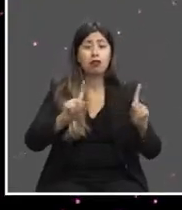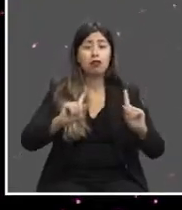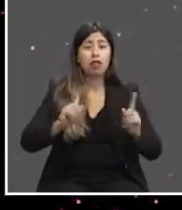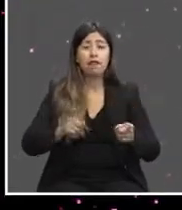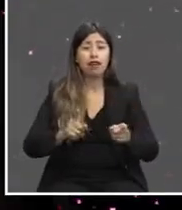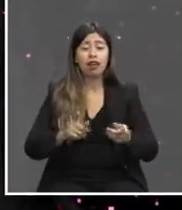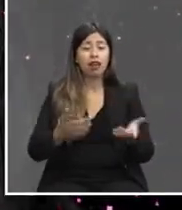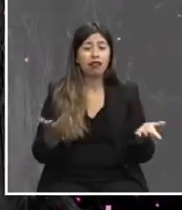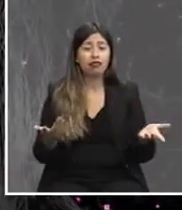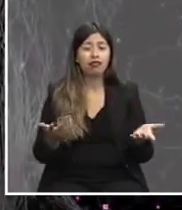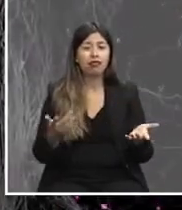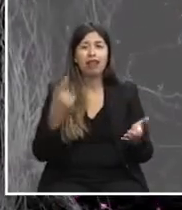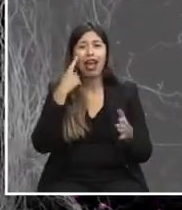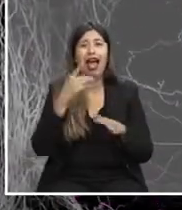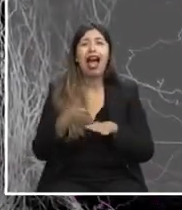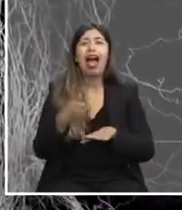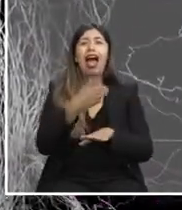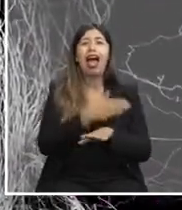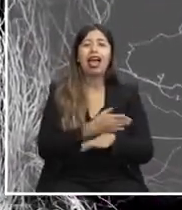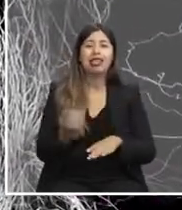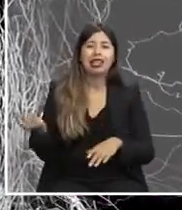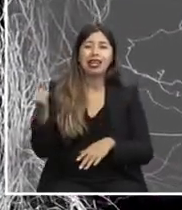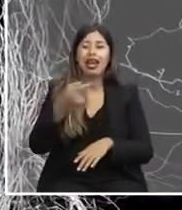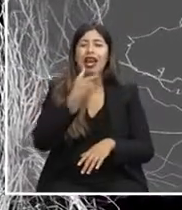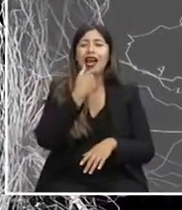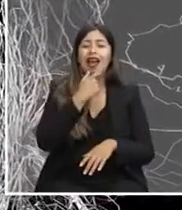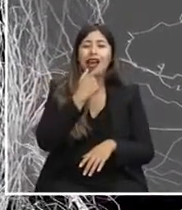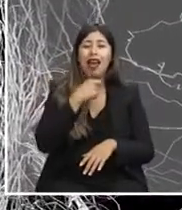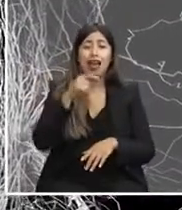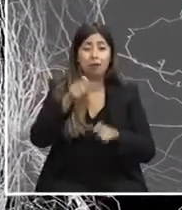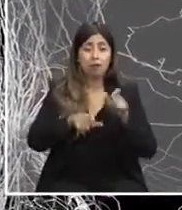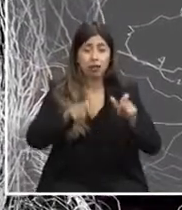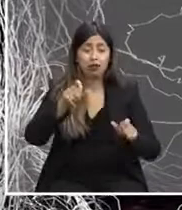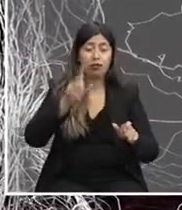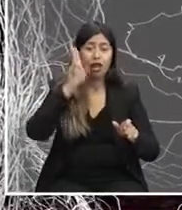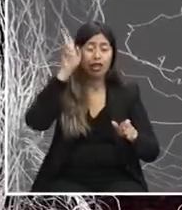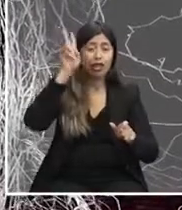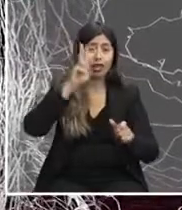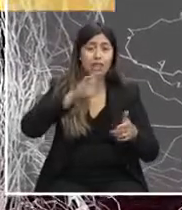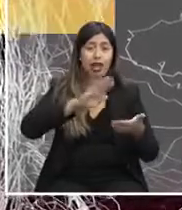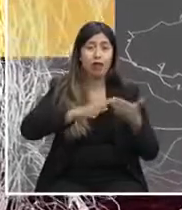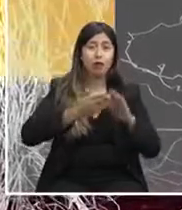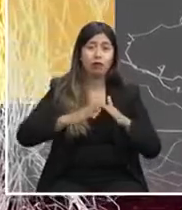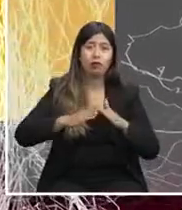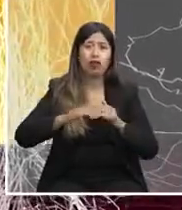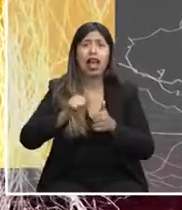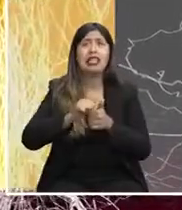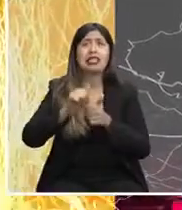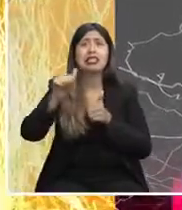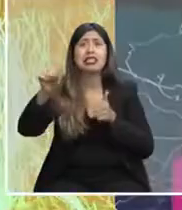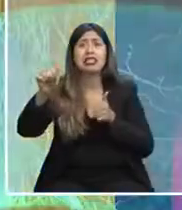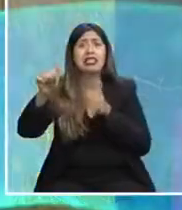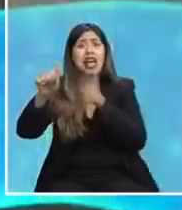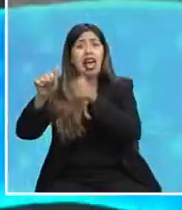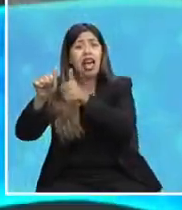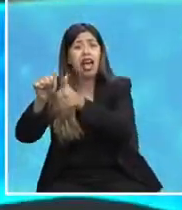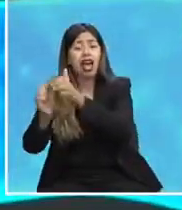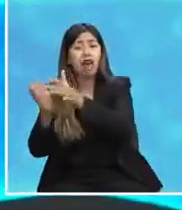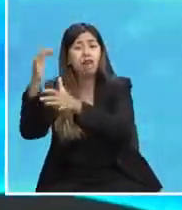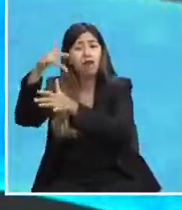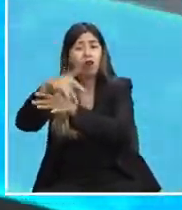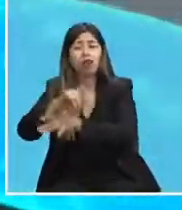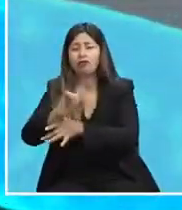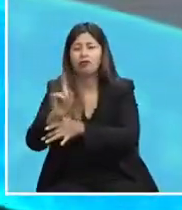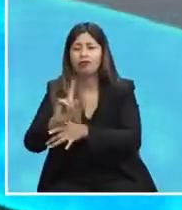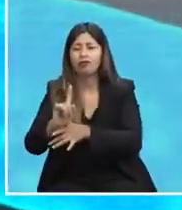llegaran los colonos británicos, las poblaciones indígenas locales no vivían cerca del volcán. Sin embargo, cuando entran